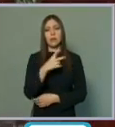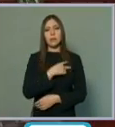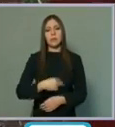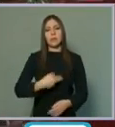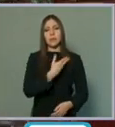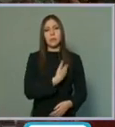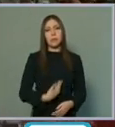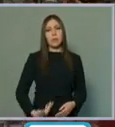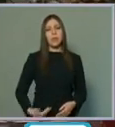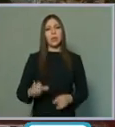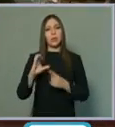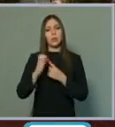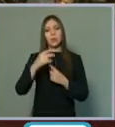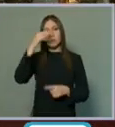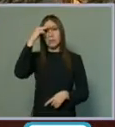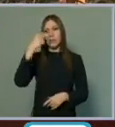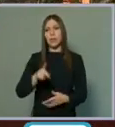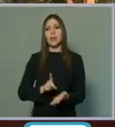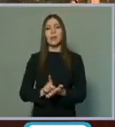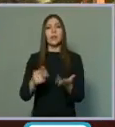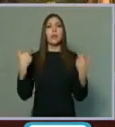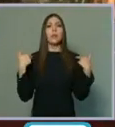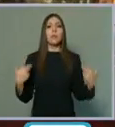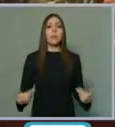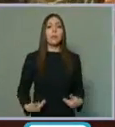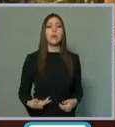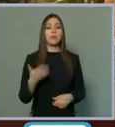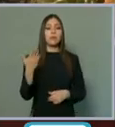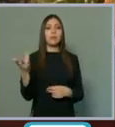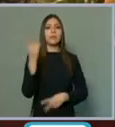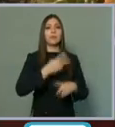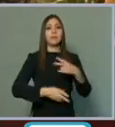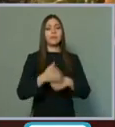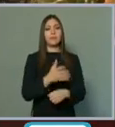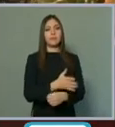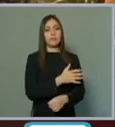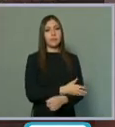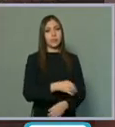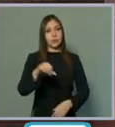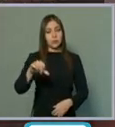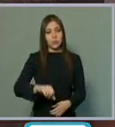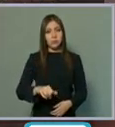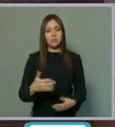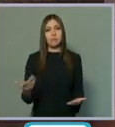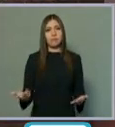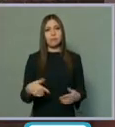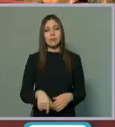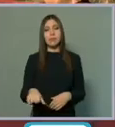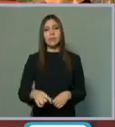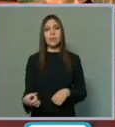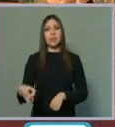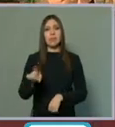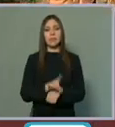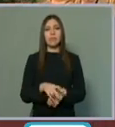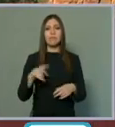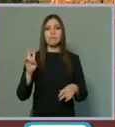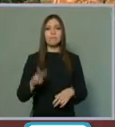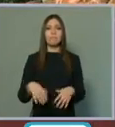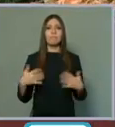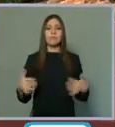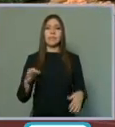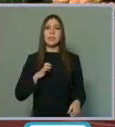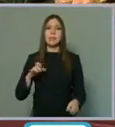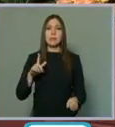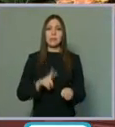la Comisión Mexicana de Derechos Humanos, por acompañarnos el día de hoy, sobre todo en este día pues tan especial